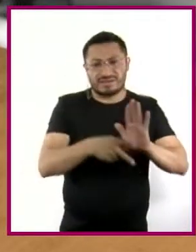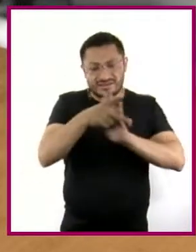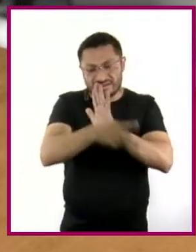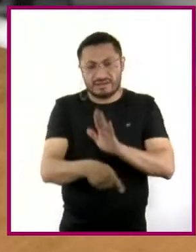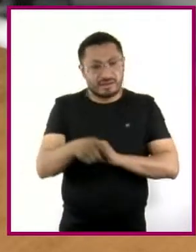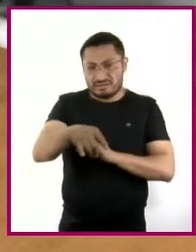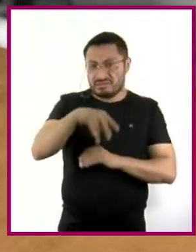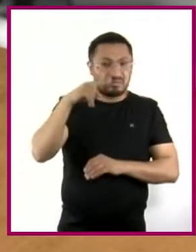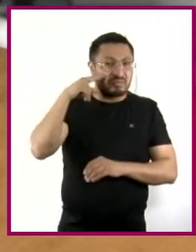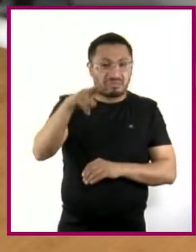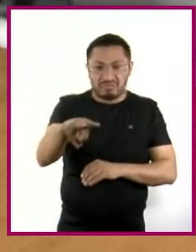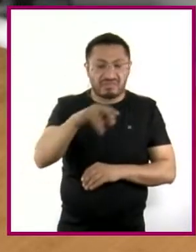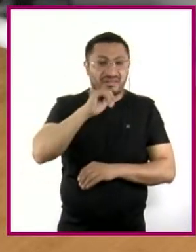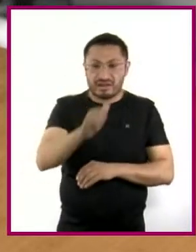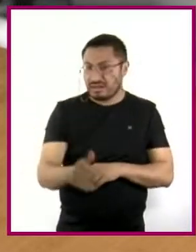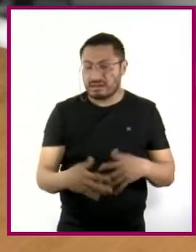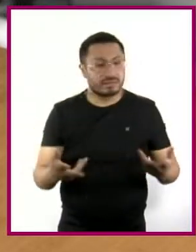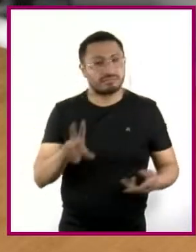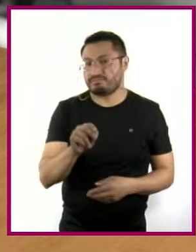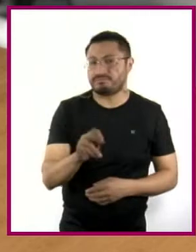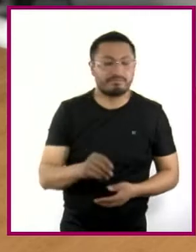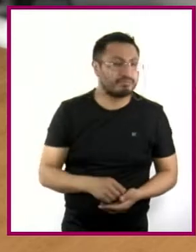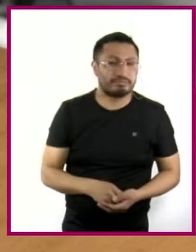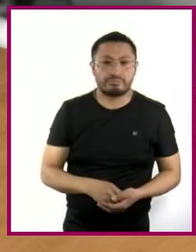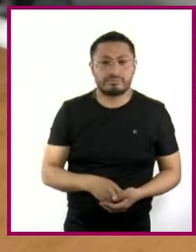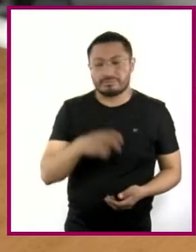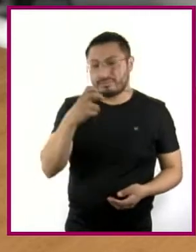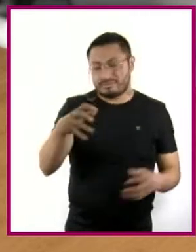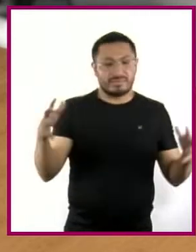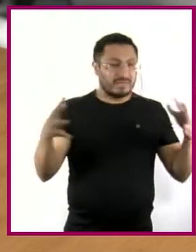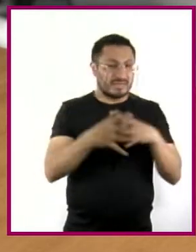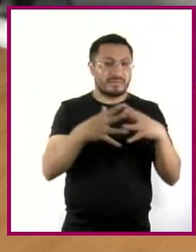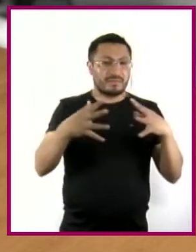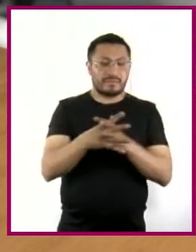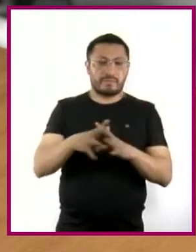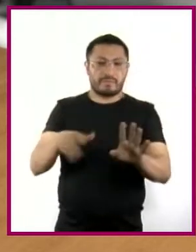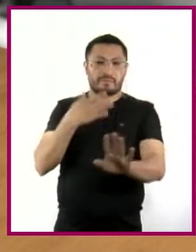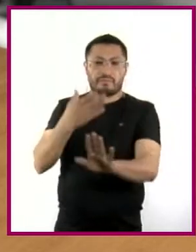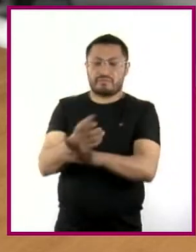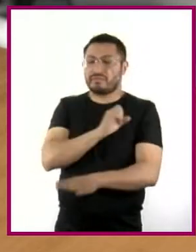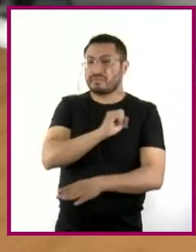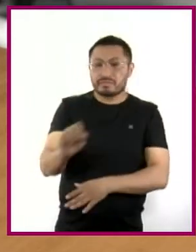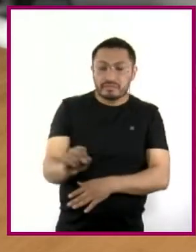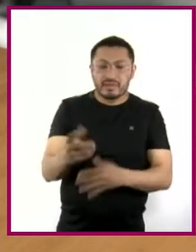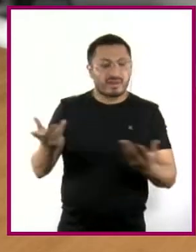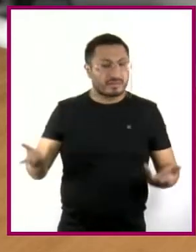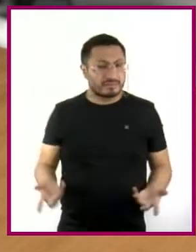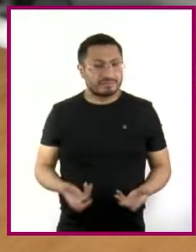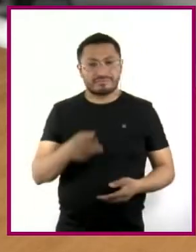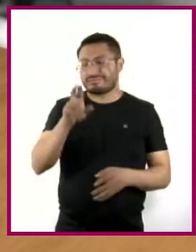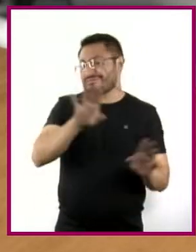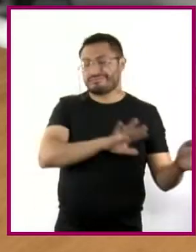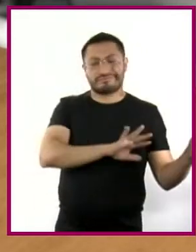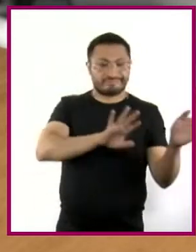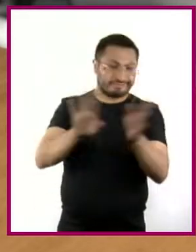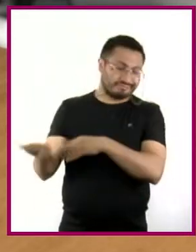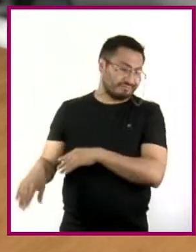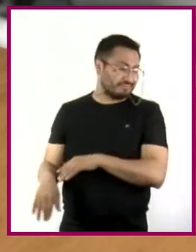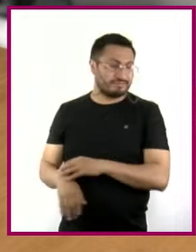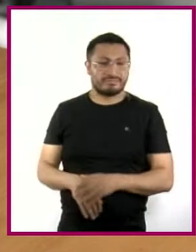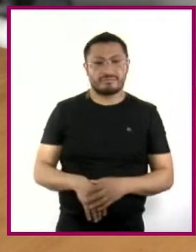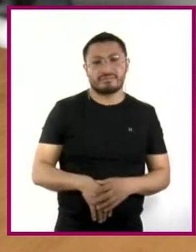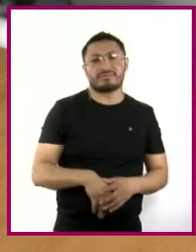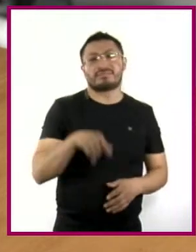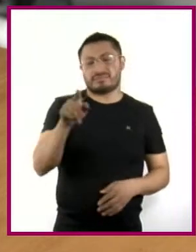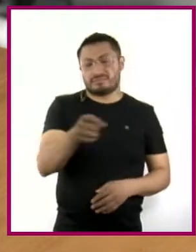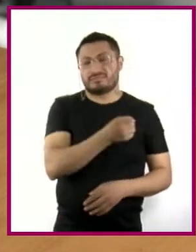la has visto? No. ¿Es sobre guerras y matar a los malos? Pues ya deja eso. Pues estás